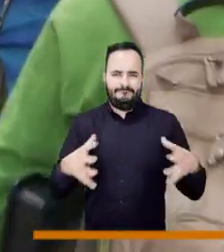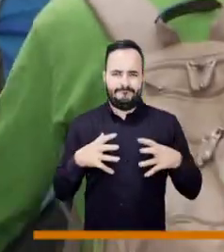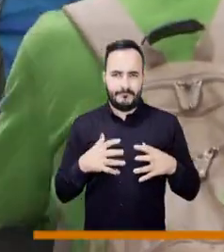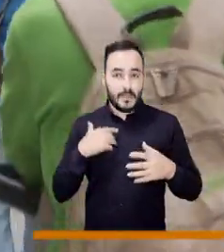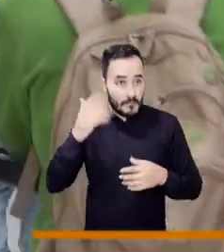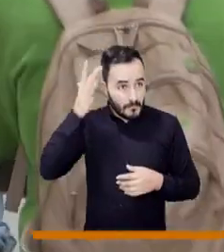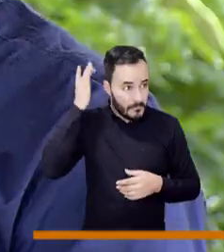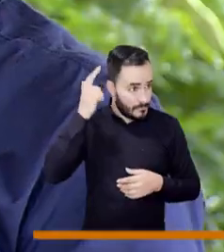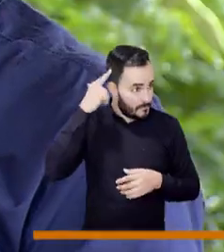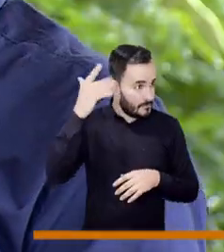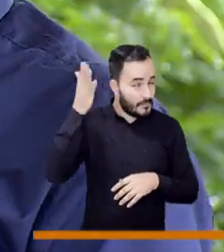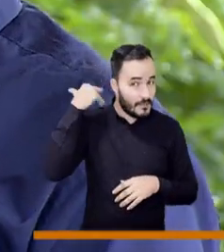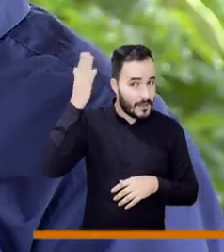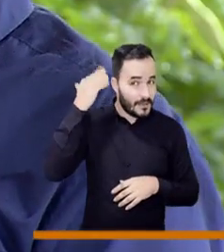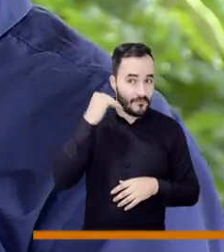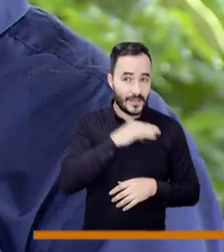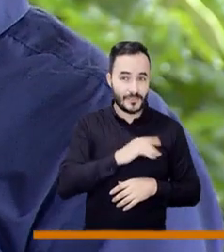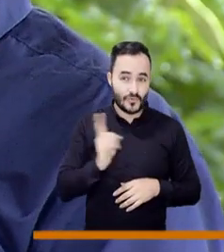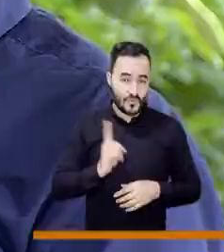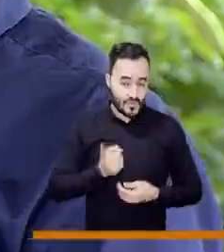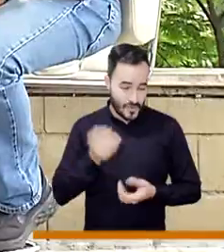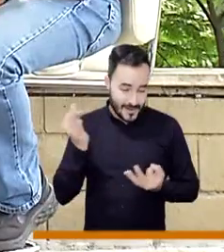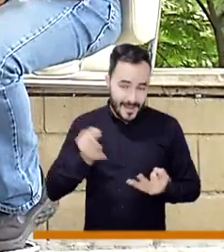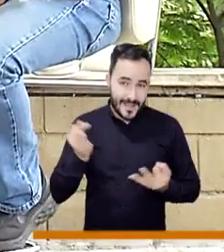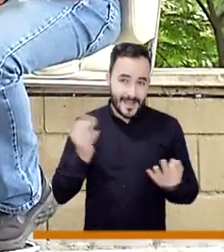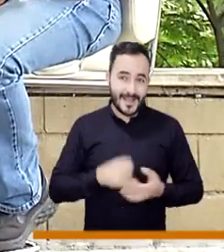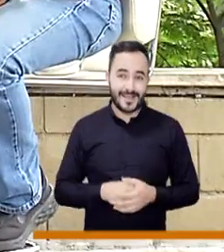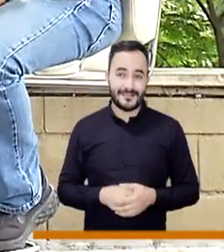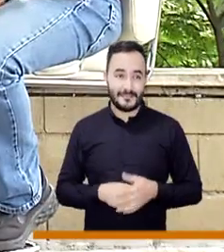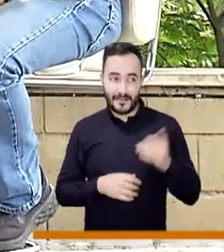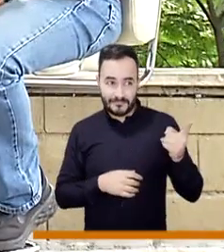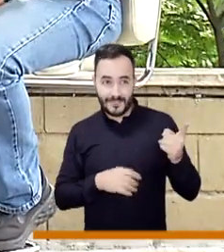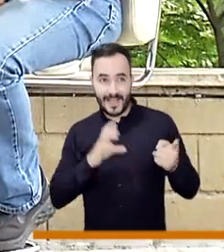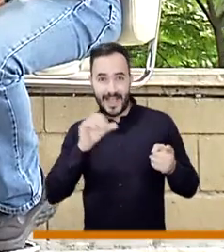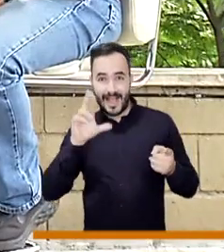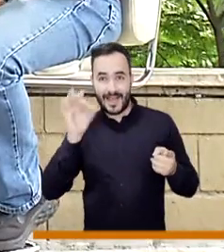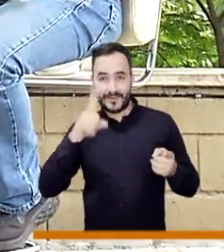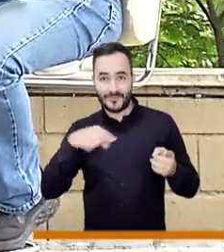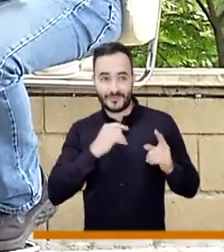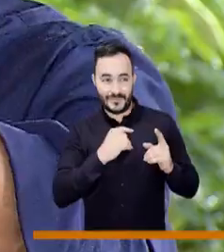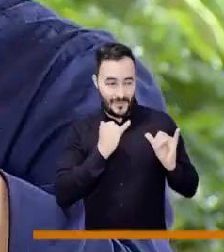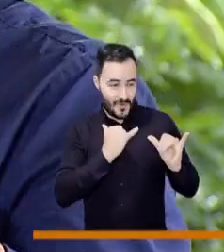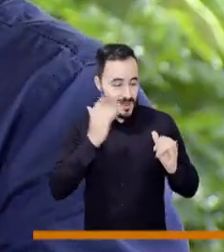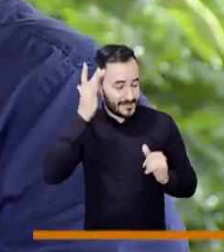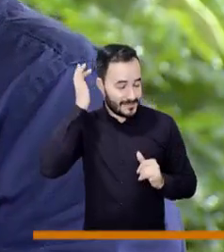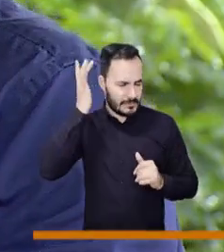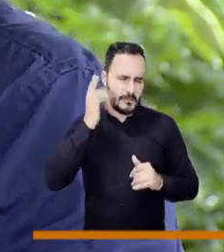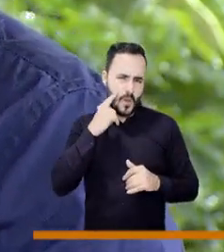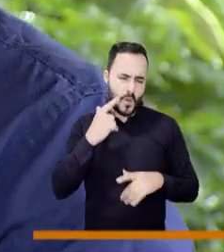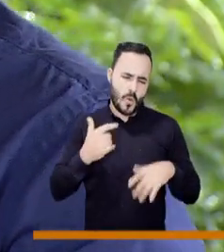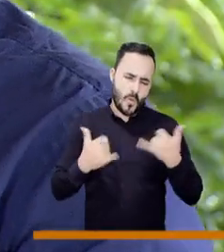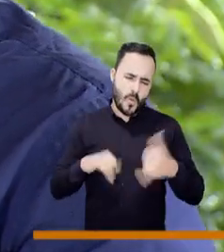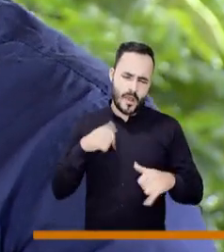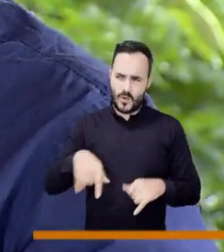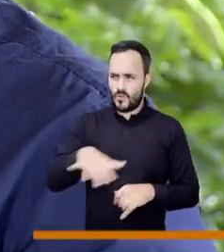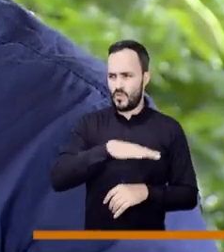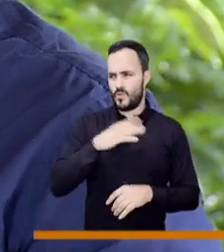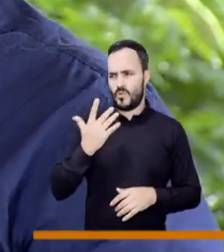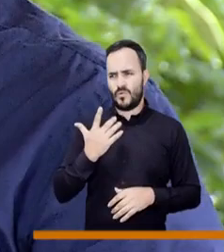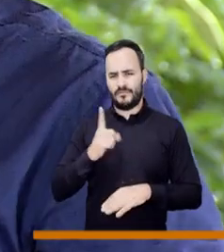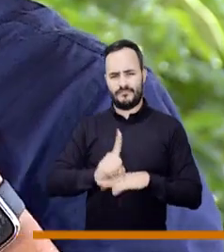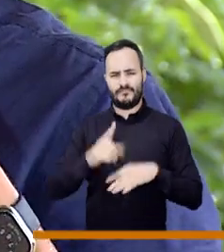personas. Estas canas no son pintadas, y las que empiezan ya, Carlos, tampoco. Esto no es para jugar con la